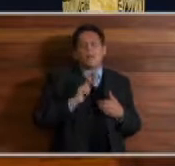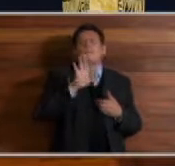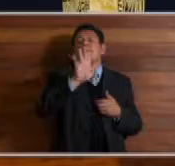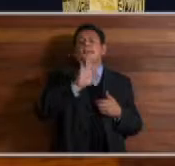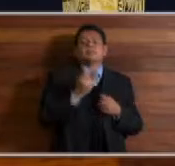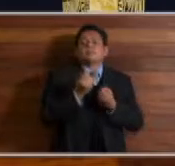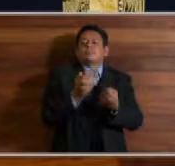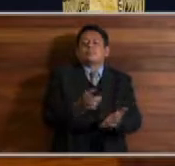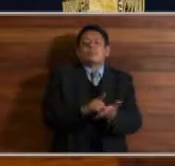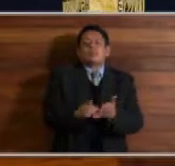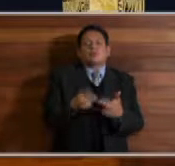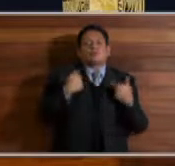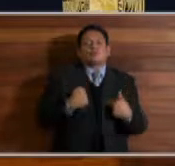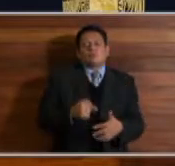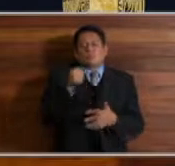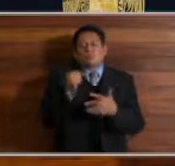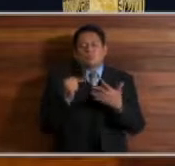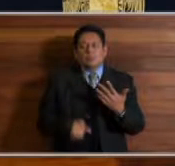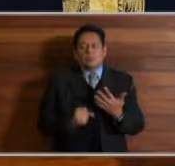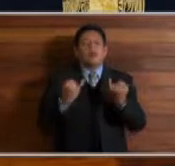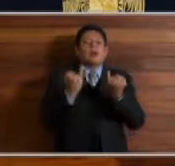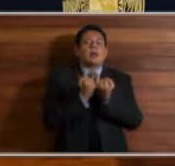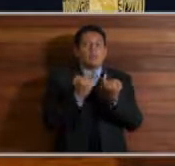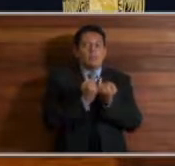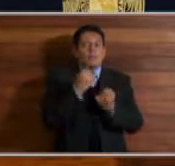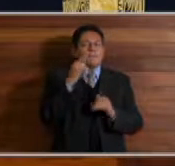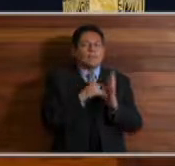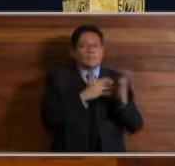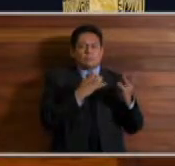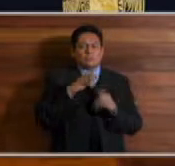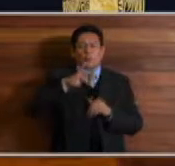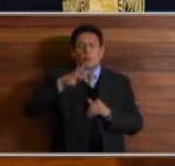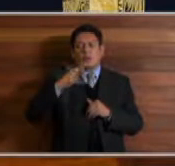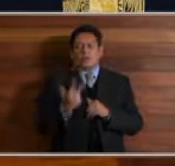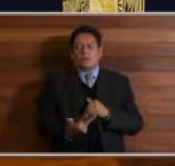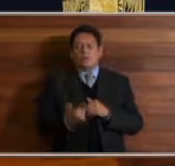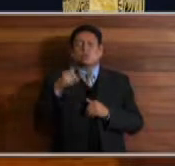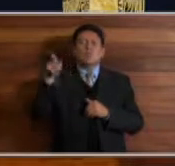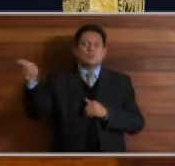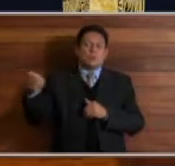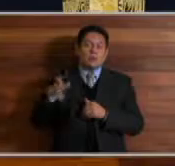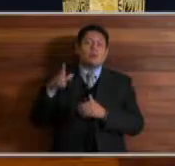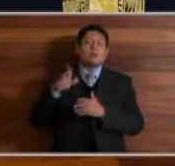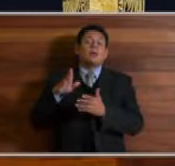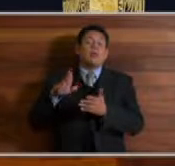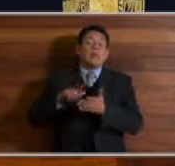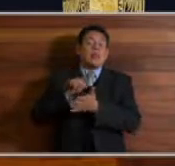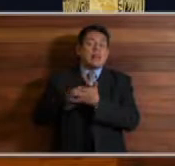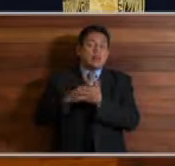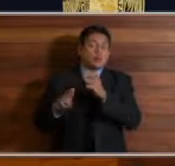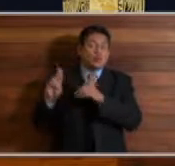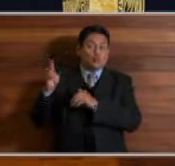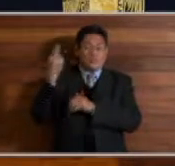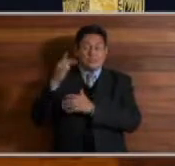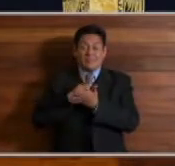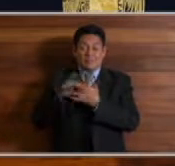derechos. La Declaración Universal de 48 sacó esta mención al Creador,